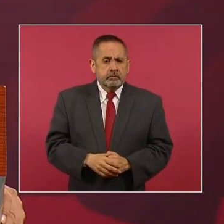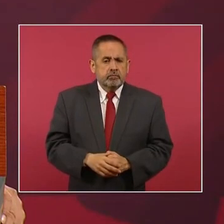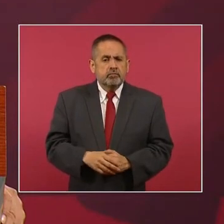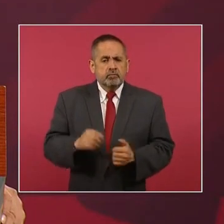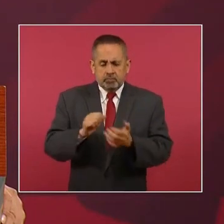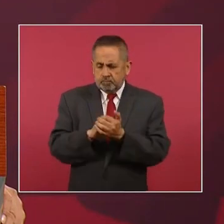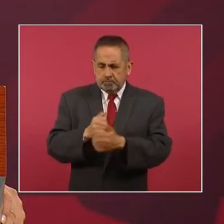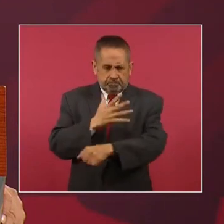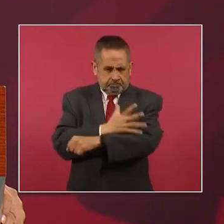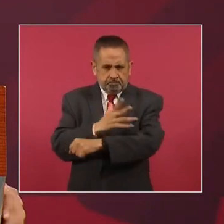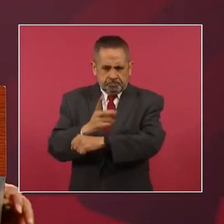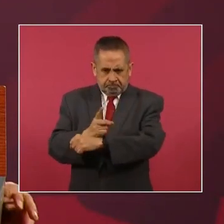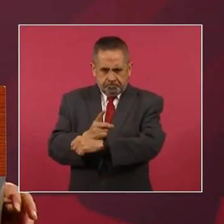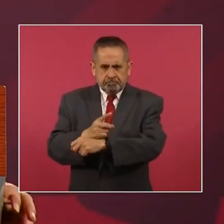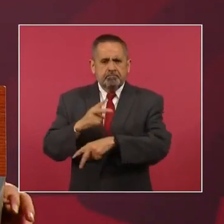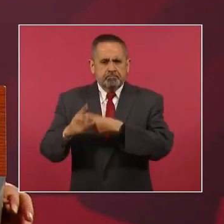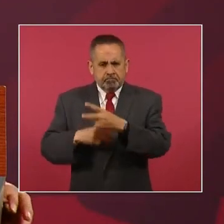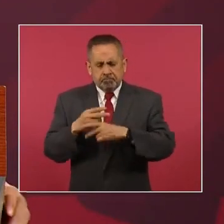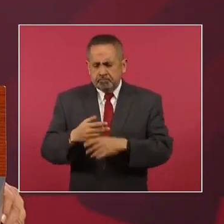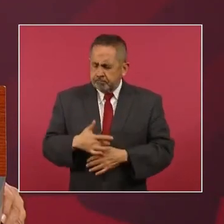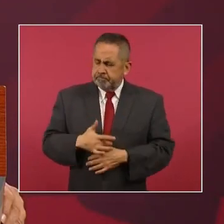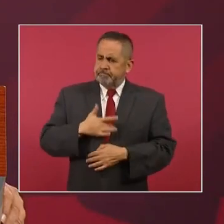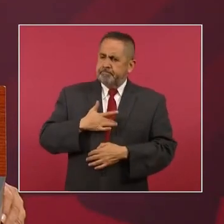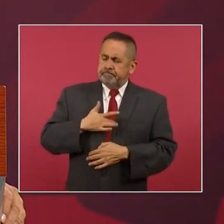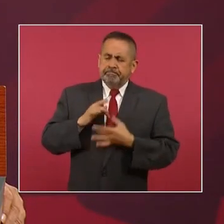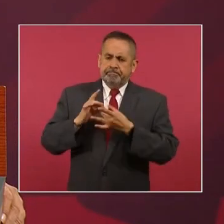actuamos con honestidad y con humanismo.